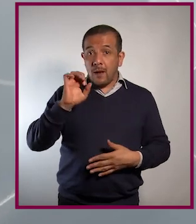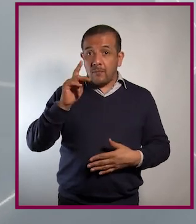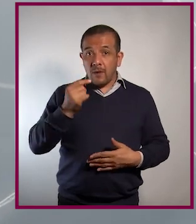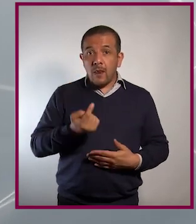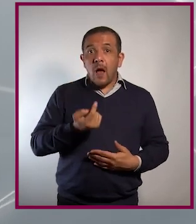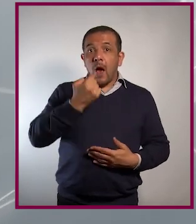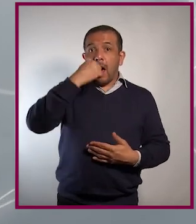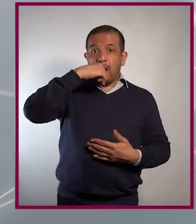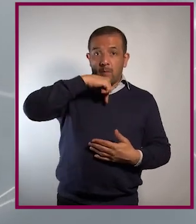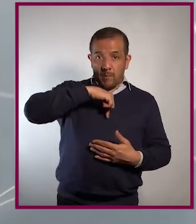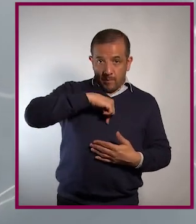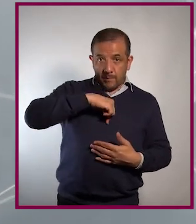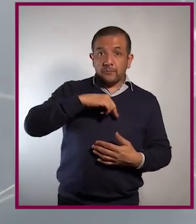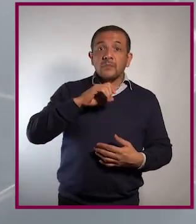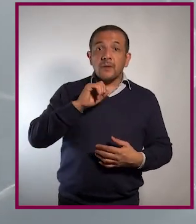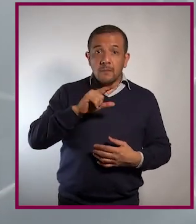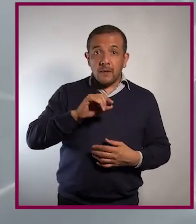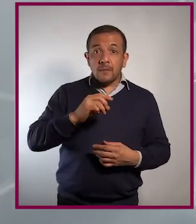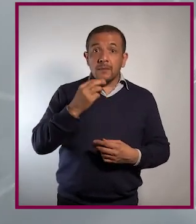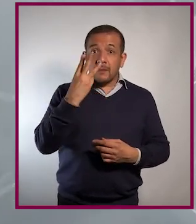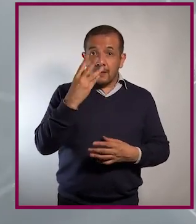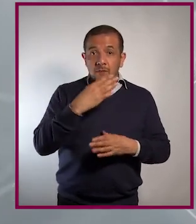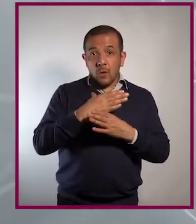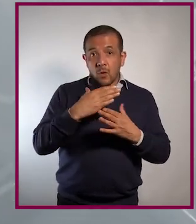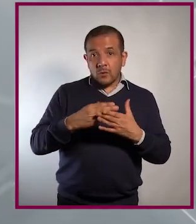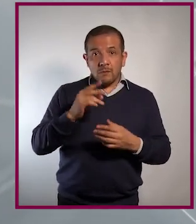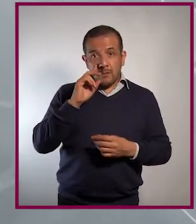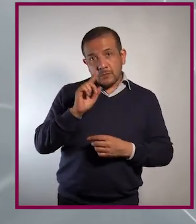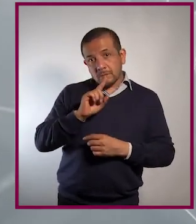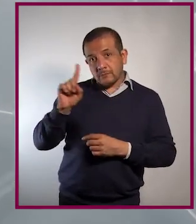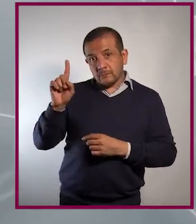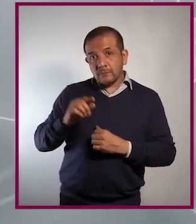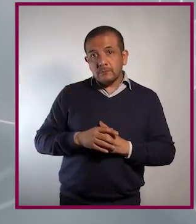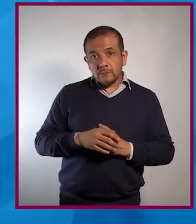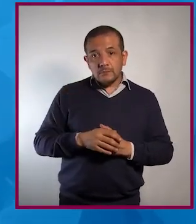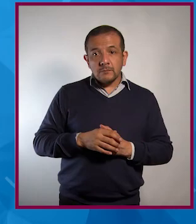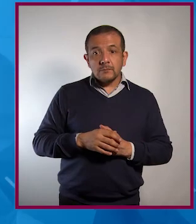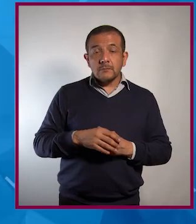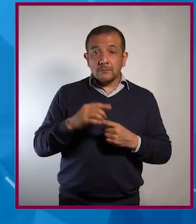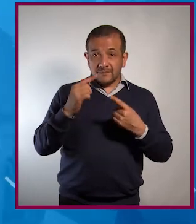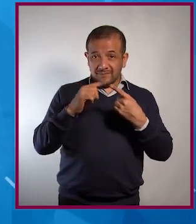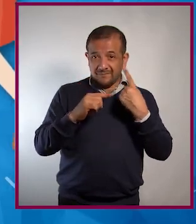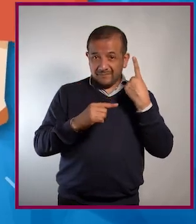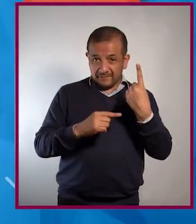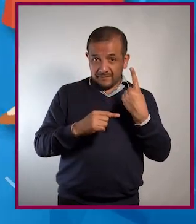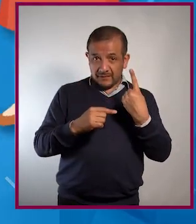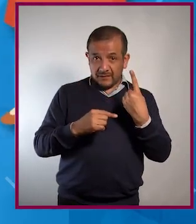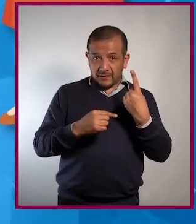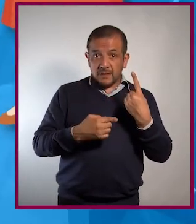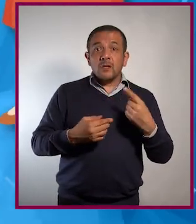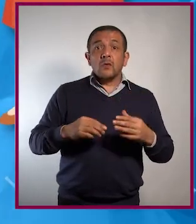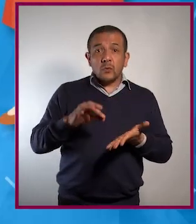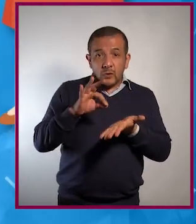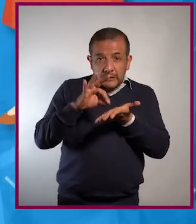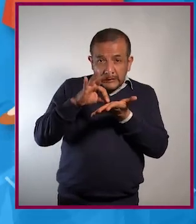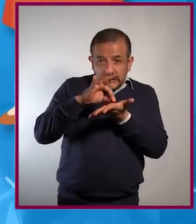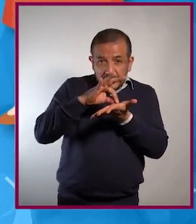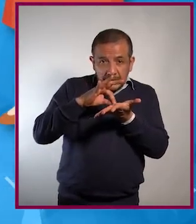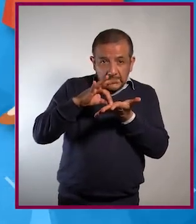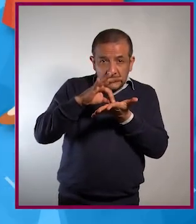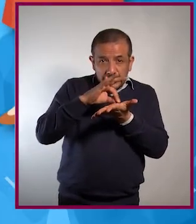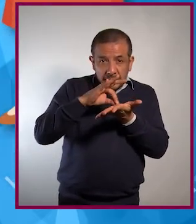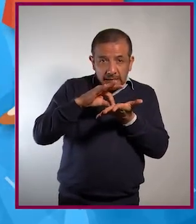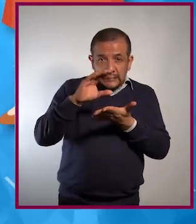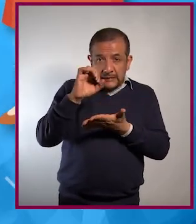a nuestro organismo por las vías respiratorias, pueden suceder 3 cosas. Veámoslas. 1. Que nuestro sistema inmunológico y